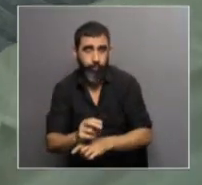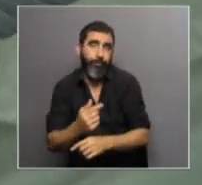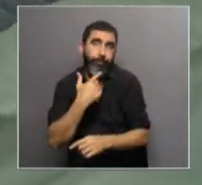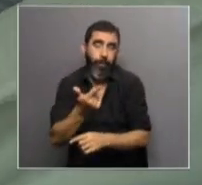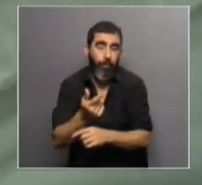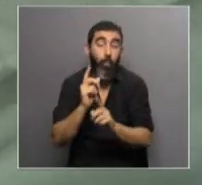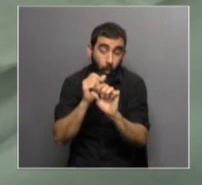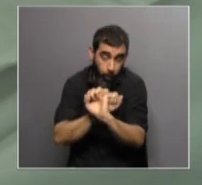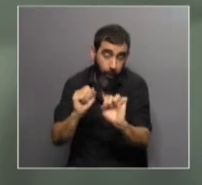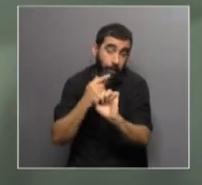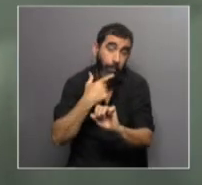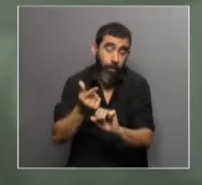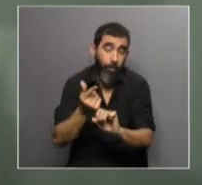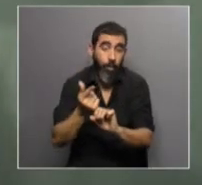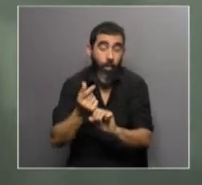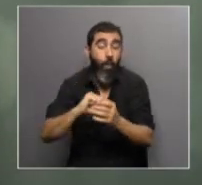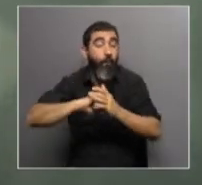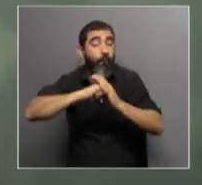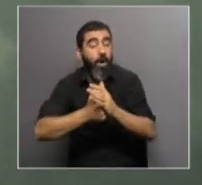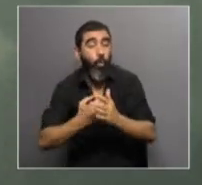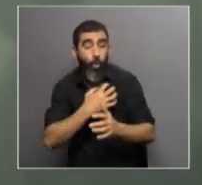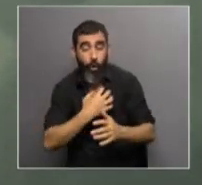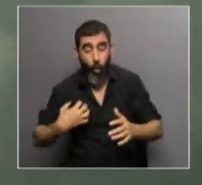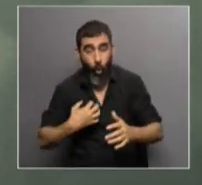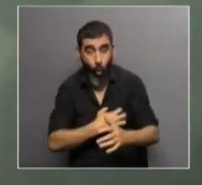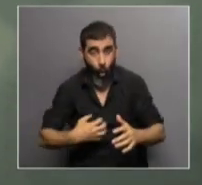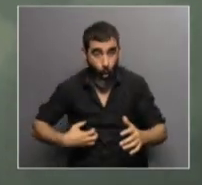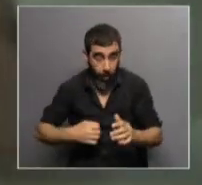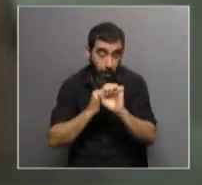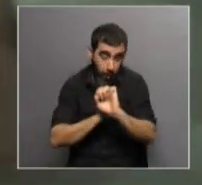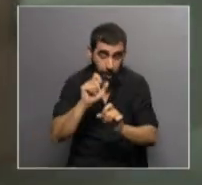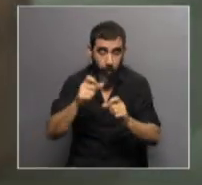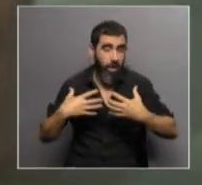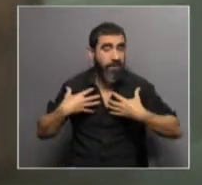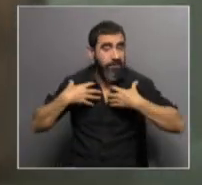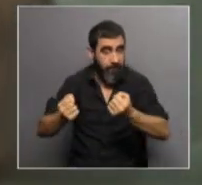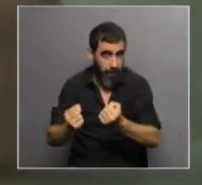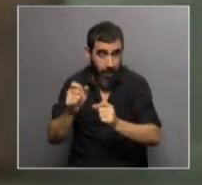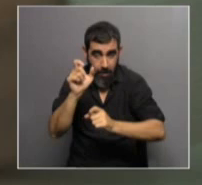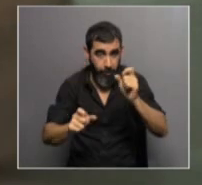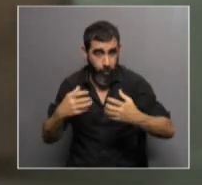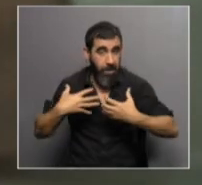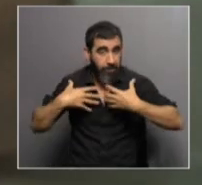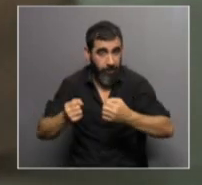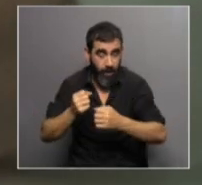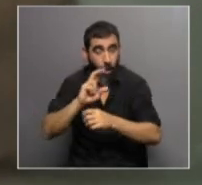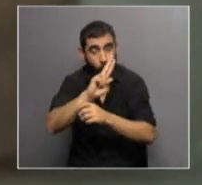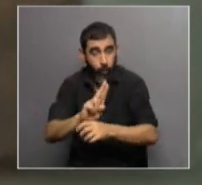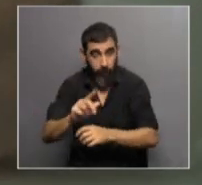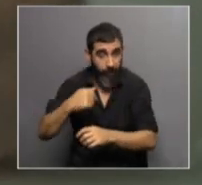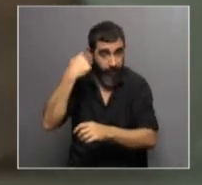generar hasta incluso banco de órgano y desde personas sanas y pacientes entonces utilizar ese material